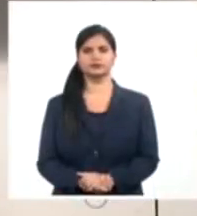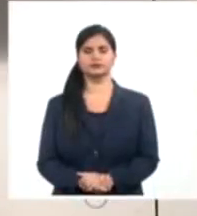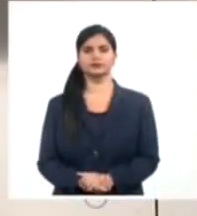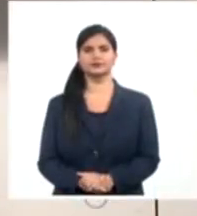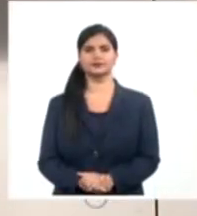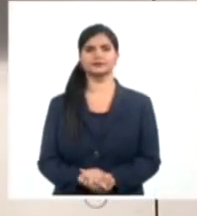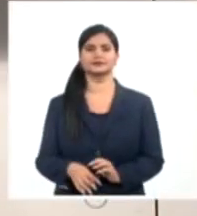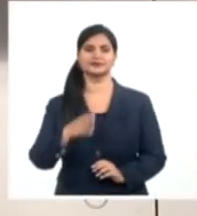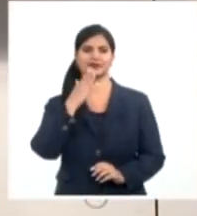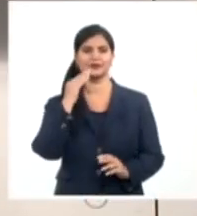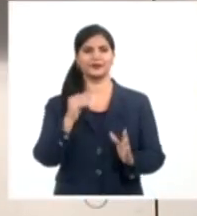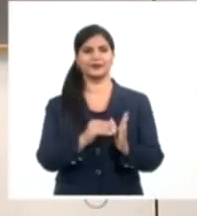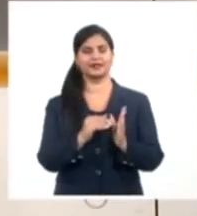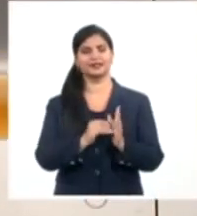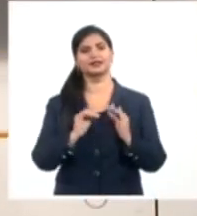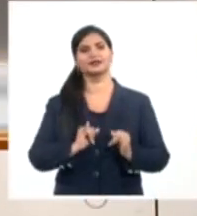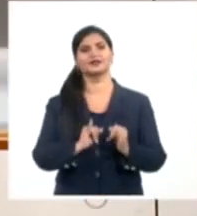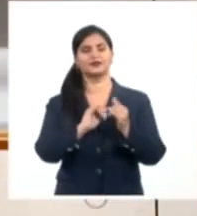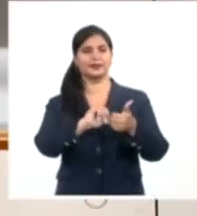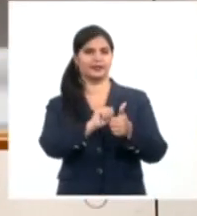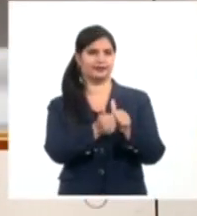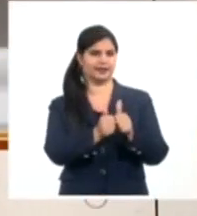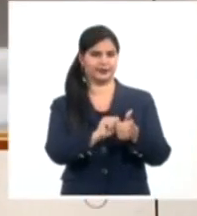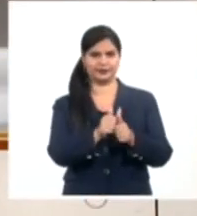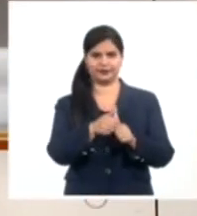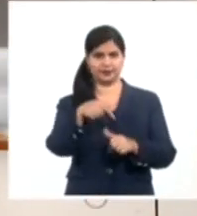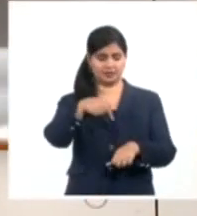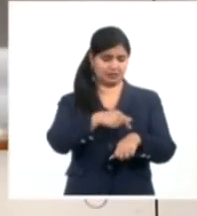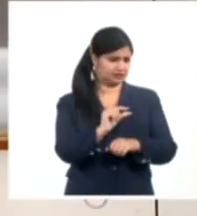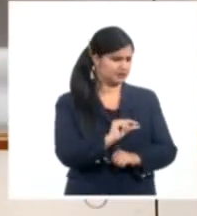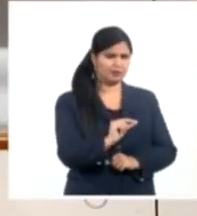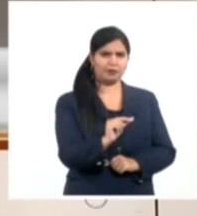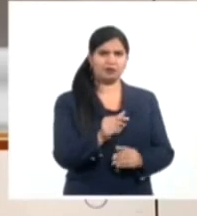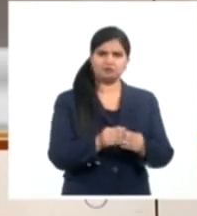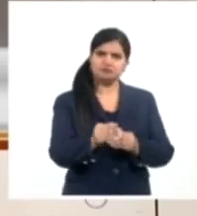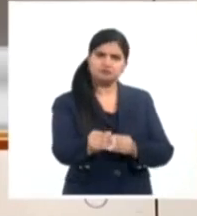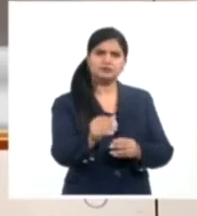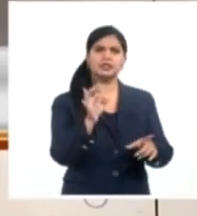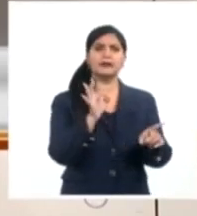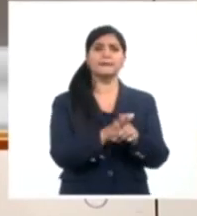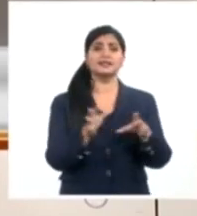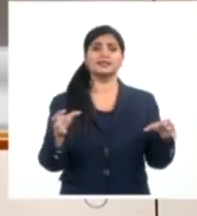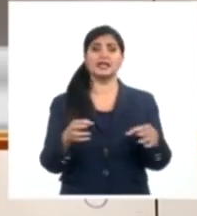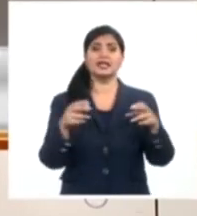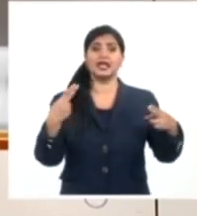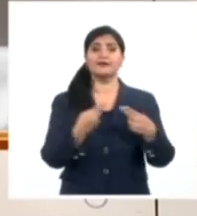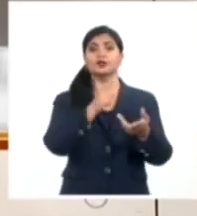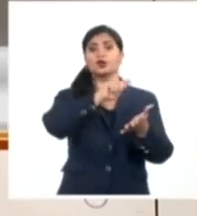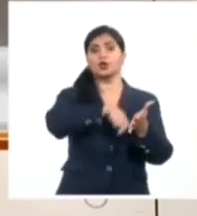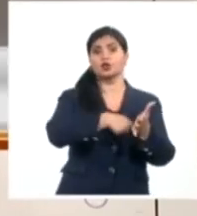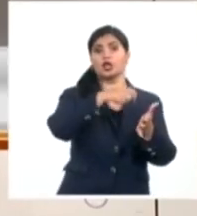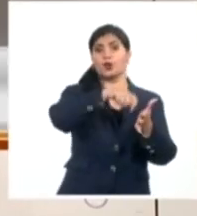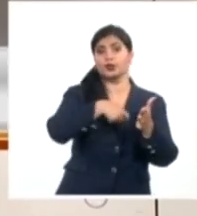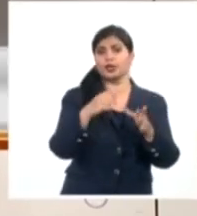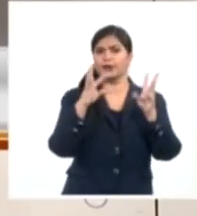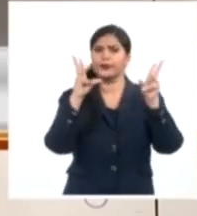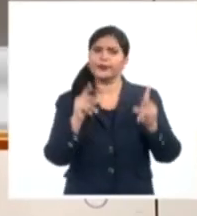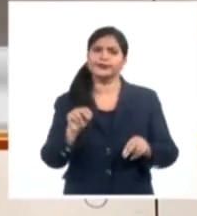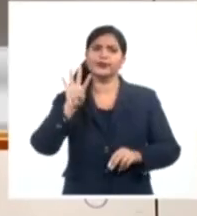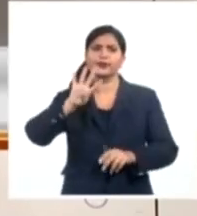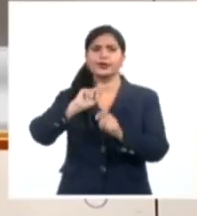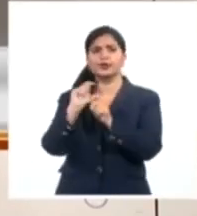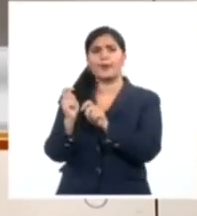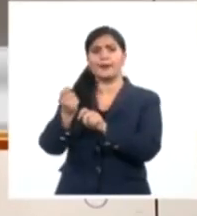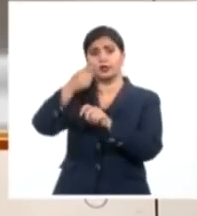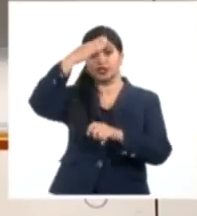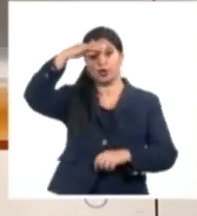Muy buenas tardes actividad deportiva al mediodía en solo minutos tendrá lugar la rúbricas de contratos de cuatro peloteros cubanos con los dragones de